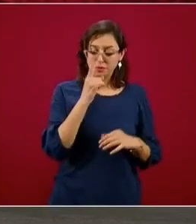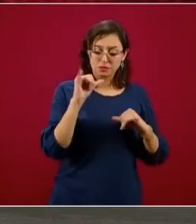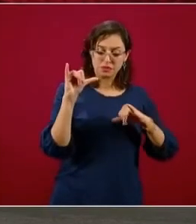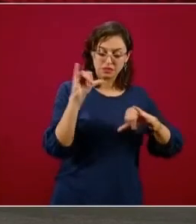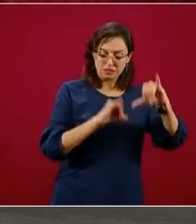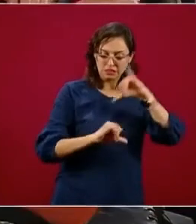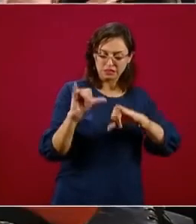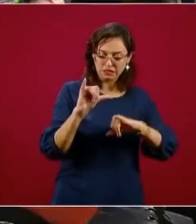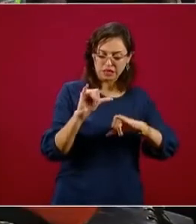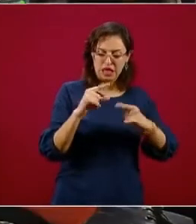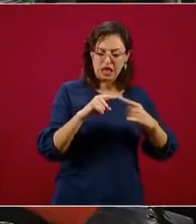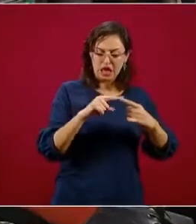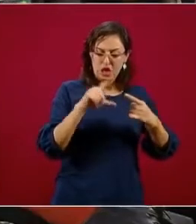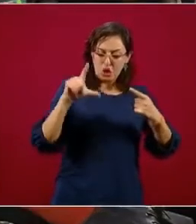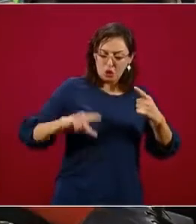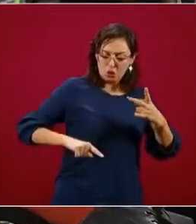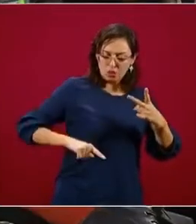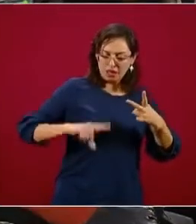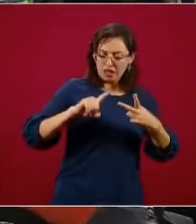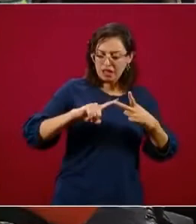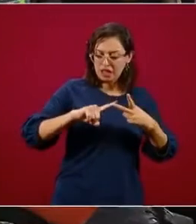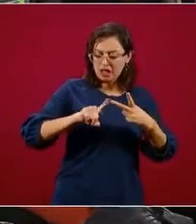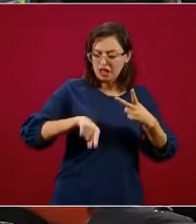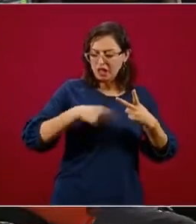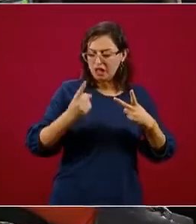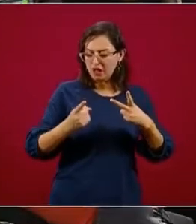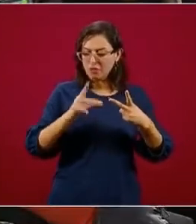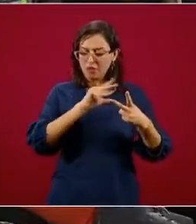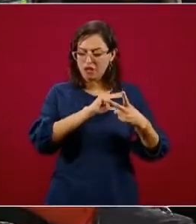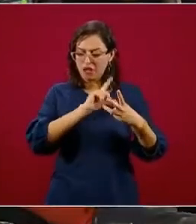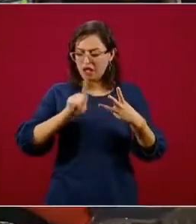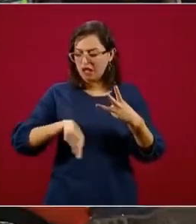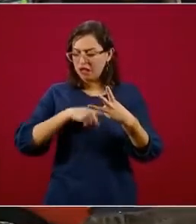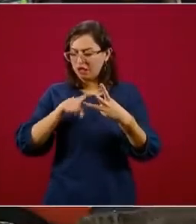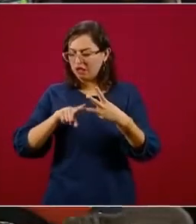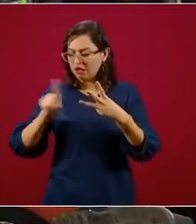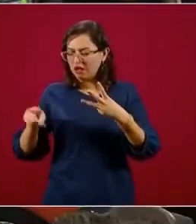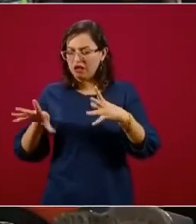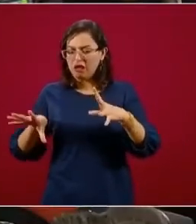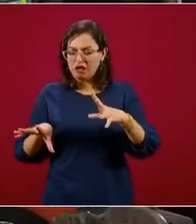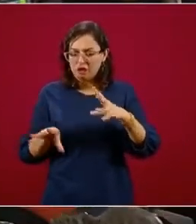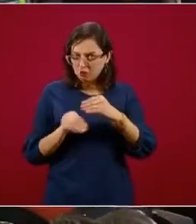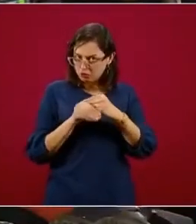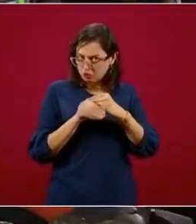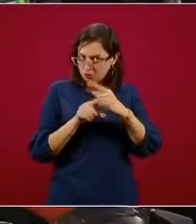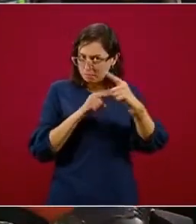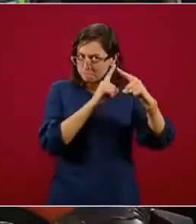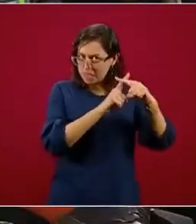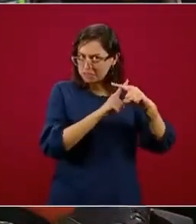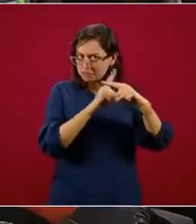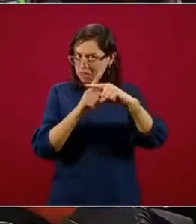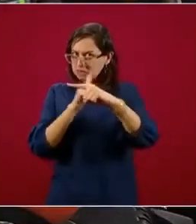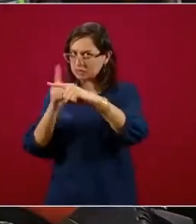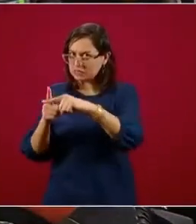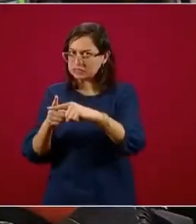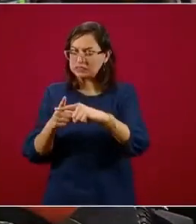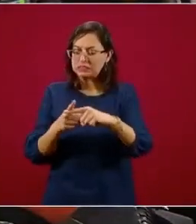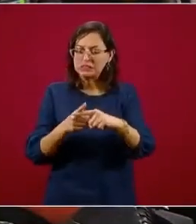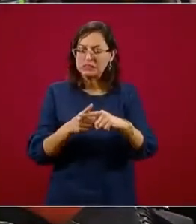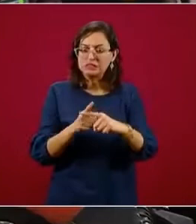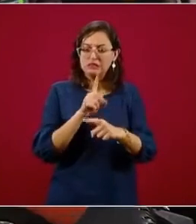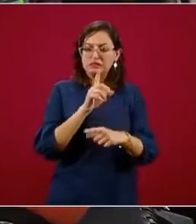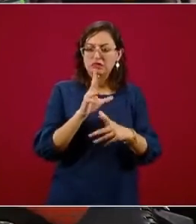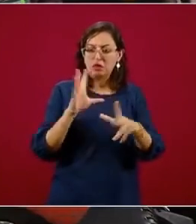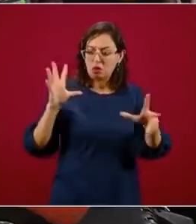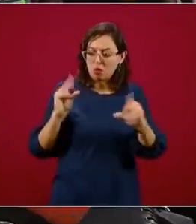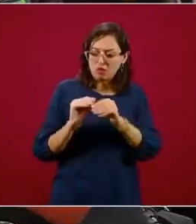laboratorios estatales y las pruebas realizadas. Si yo sumo todas esas, me tiene que dar la cantidad de las pruebas que se han realizado, de qué fecha a